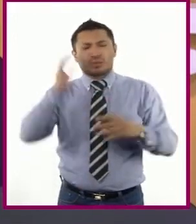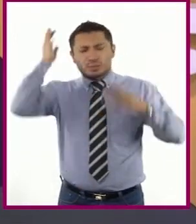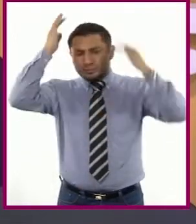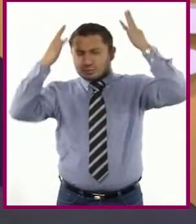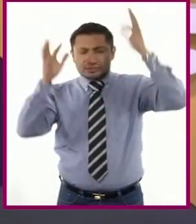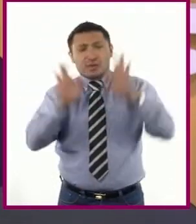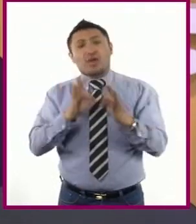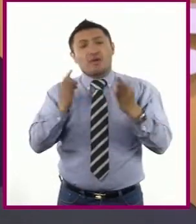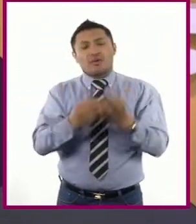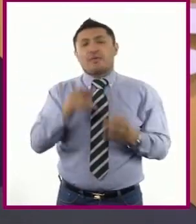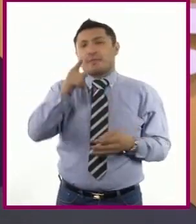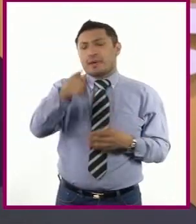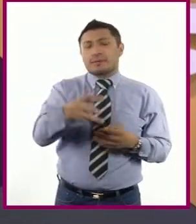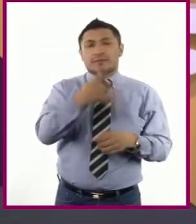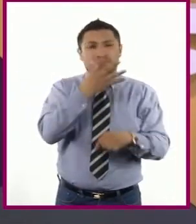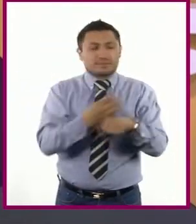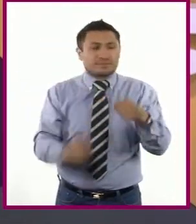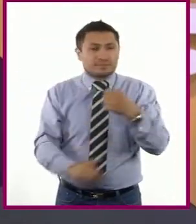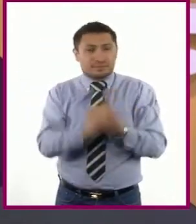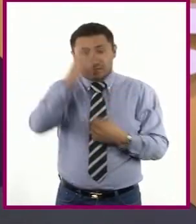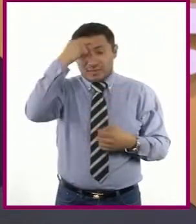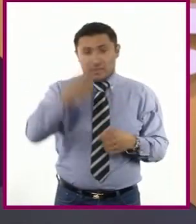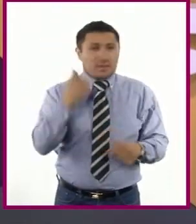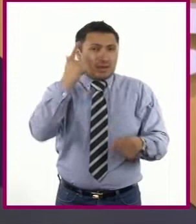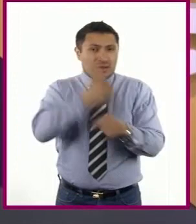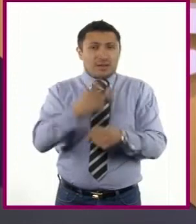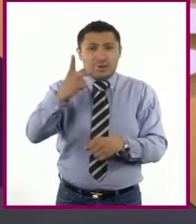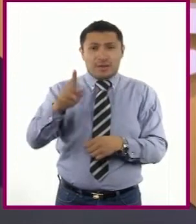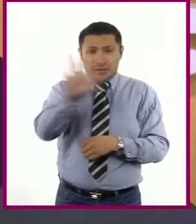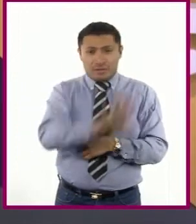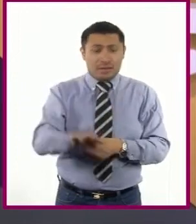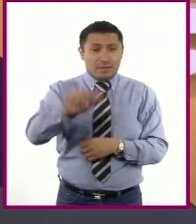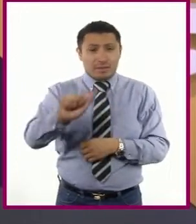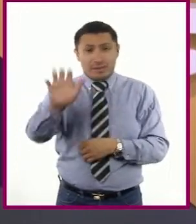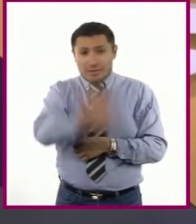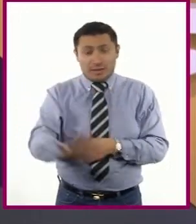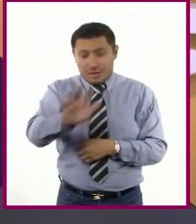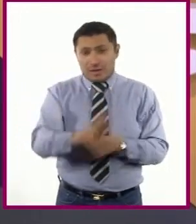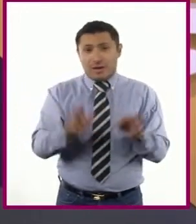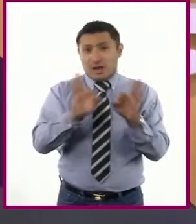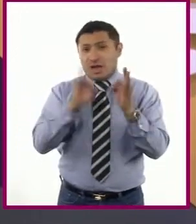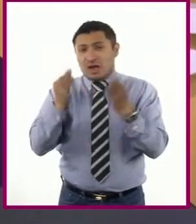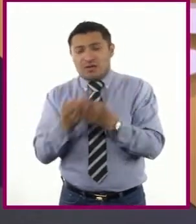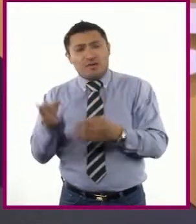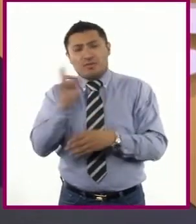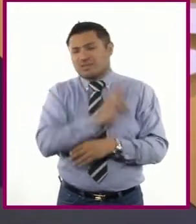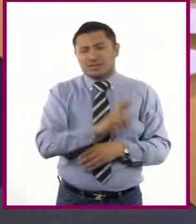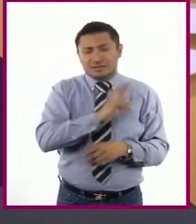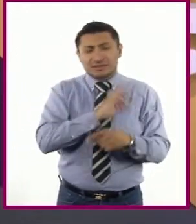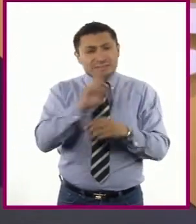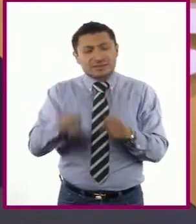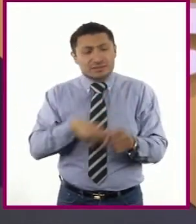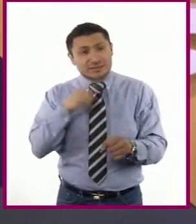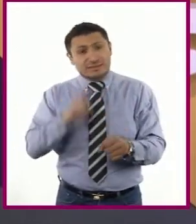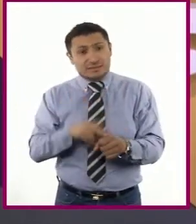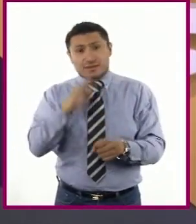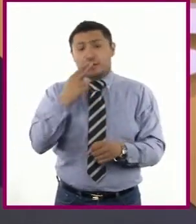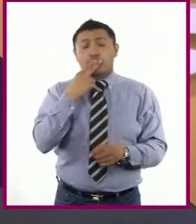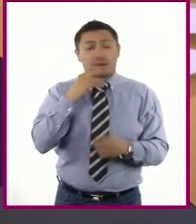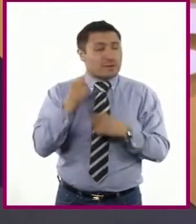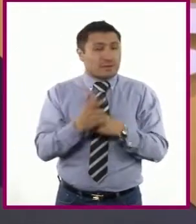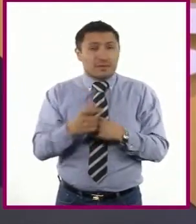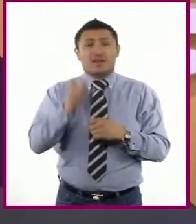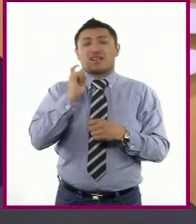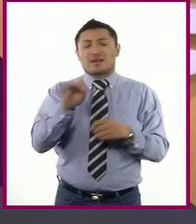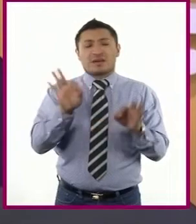resolver problemas que implican calcular el perímetro y el área de polígonos regulares. Algo que podemos utilizar son las fórmulas